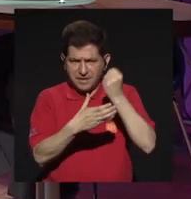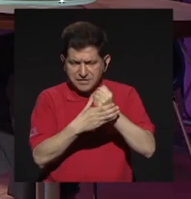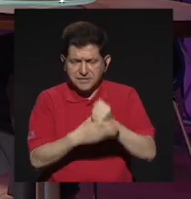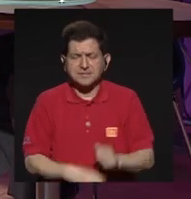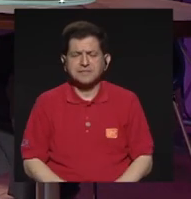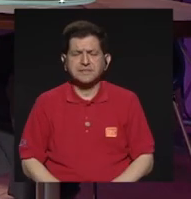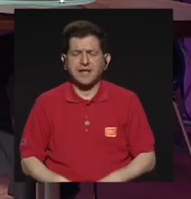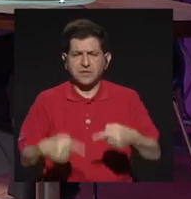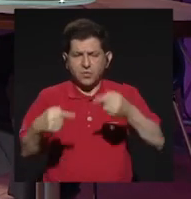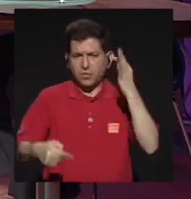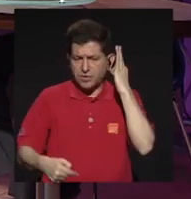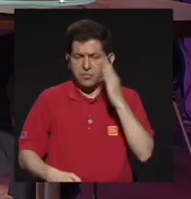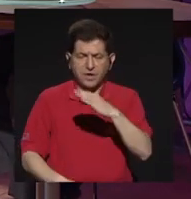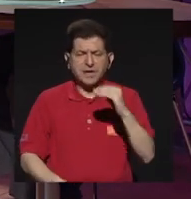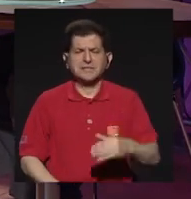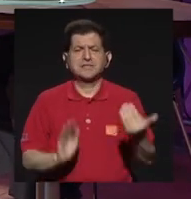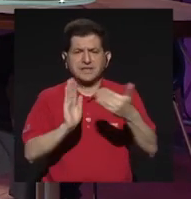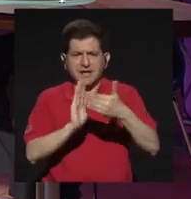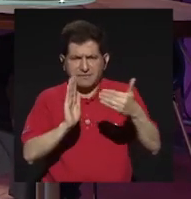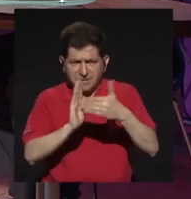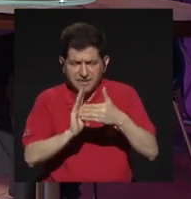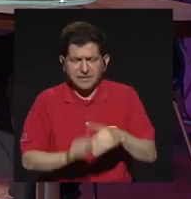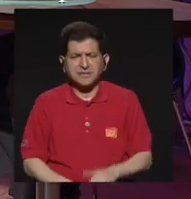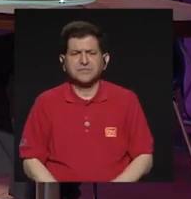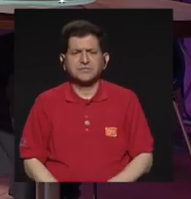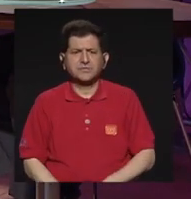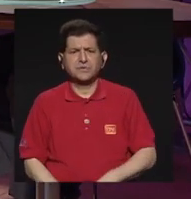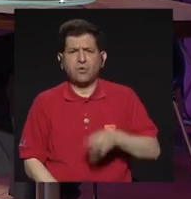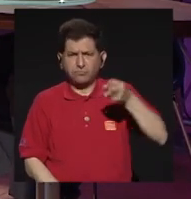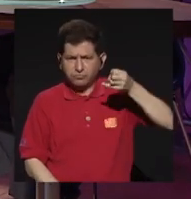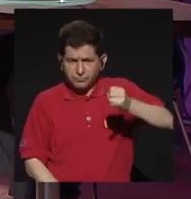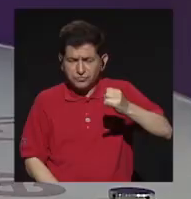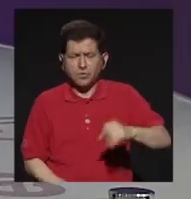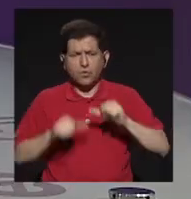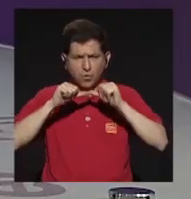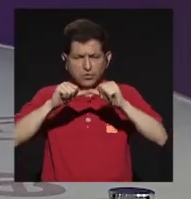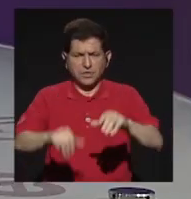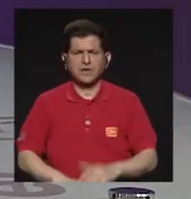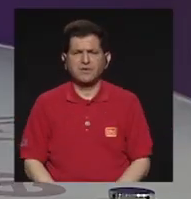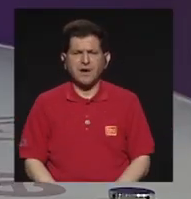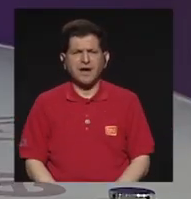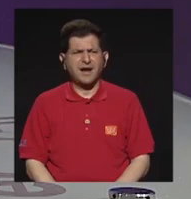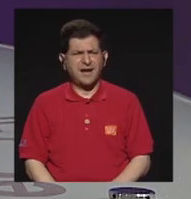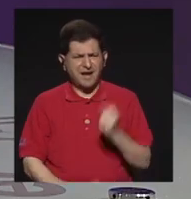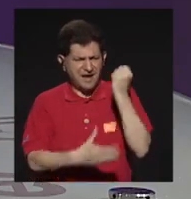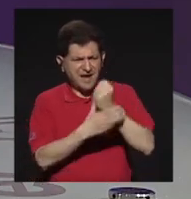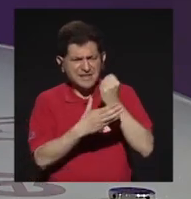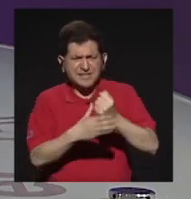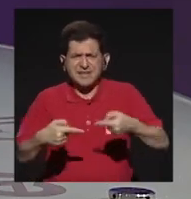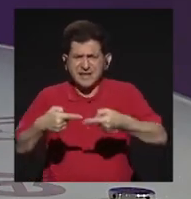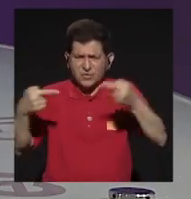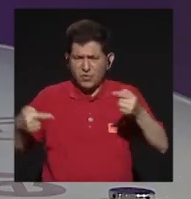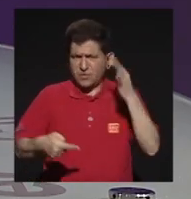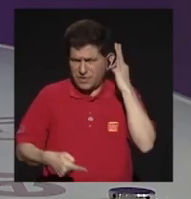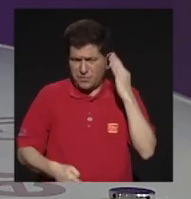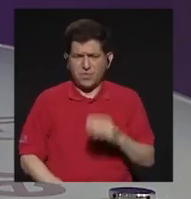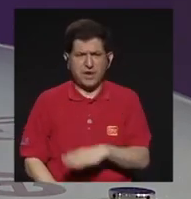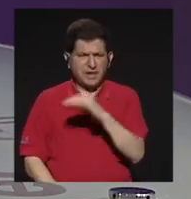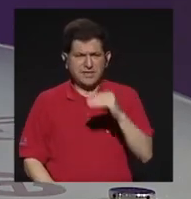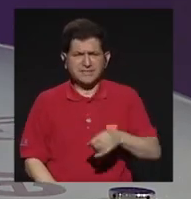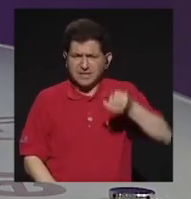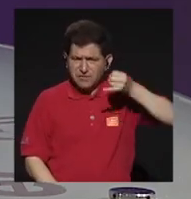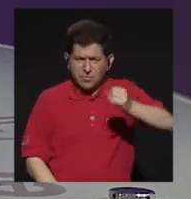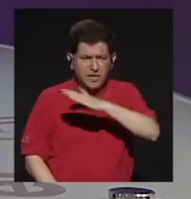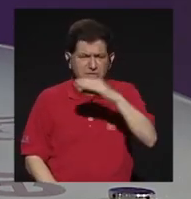sistémico porque feminicidio porque es sexual y porque el sistémico bueno el